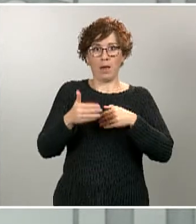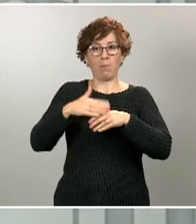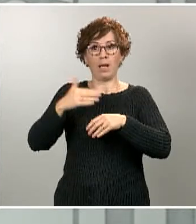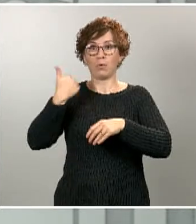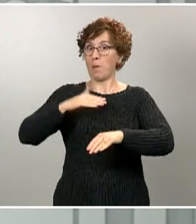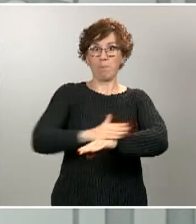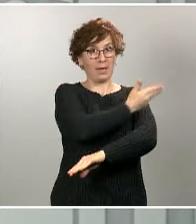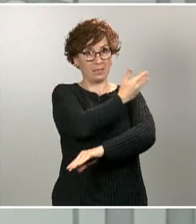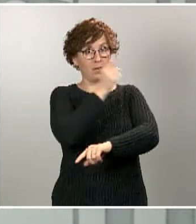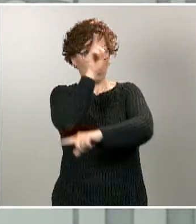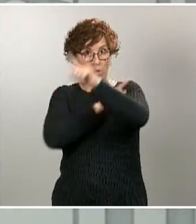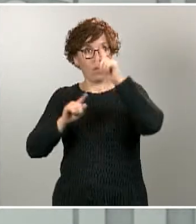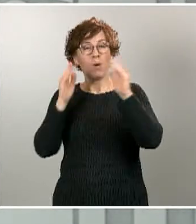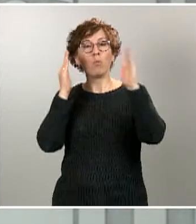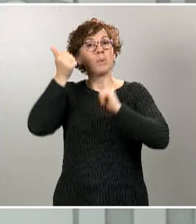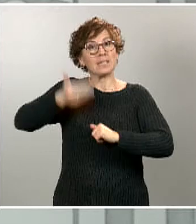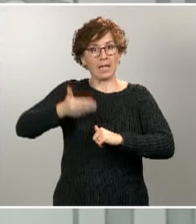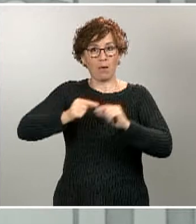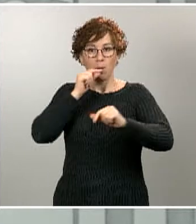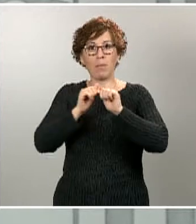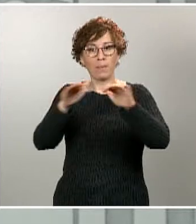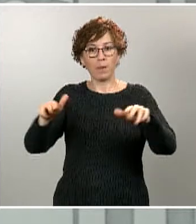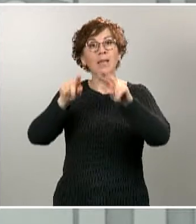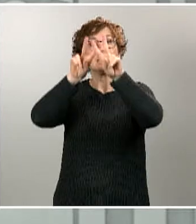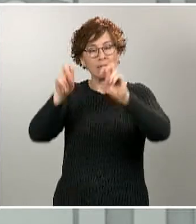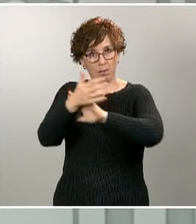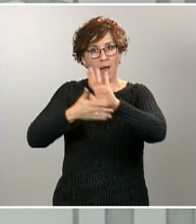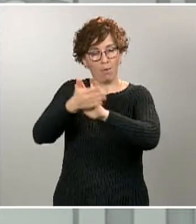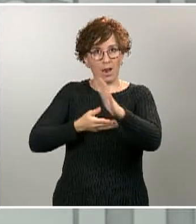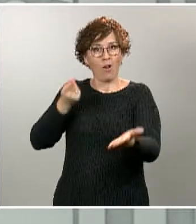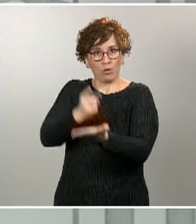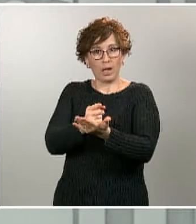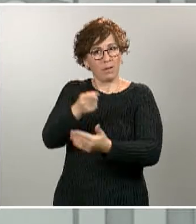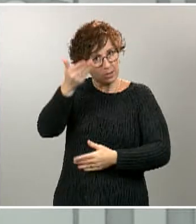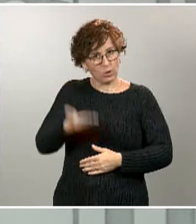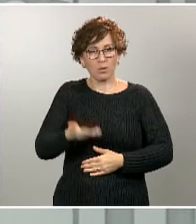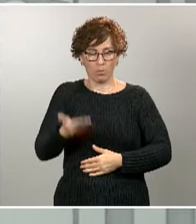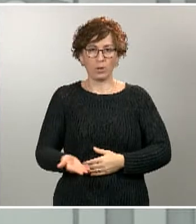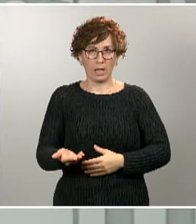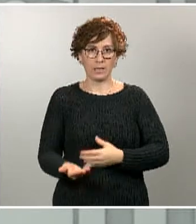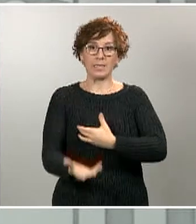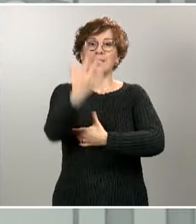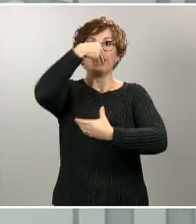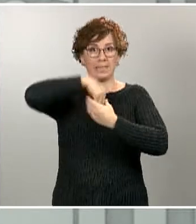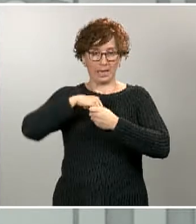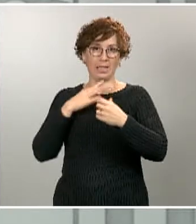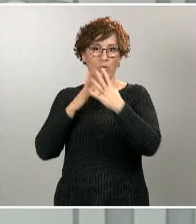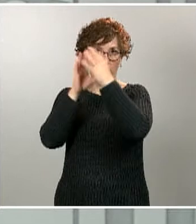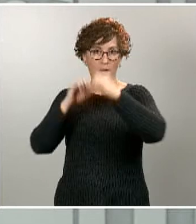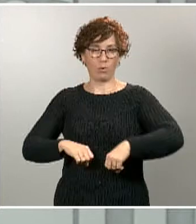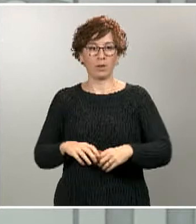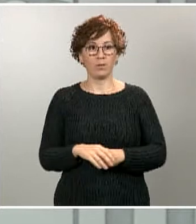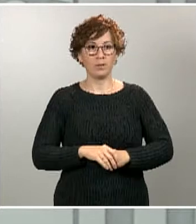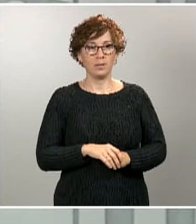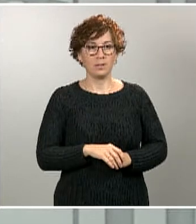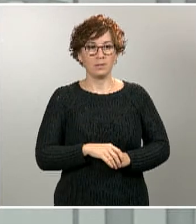sanitaria podamos abordar estas cuestiones que son importantes y que sin duda formarán parte de los acuerdos de reconstrucción. En segundo